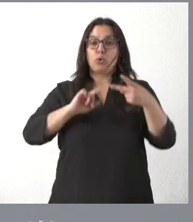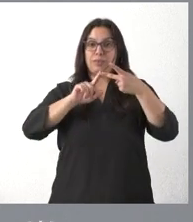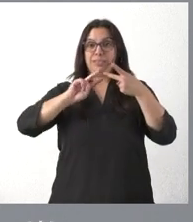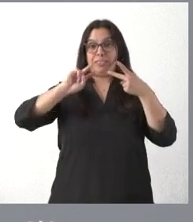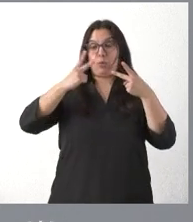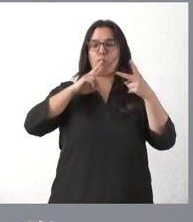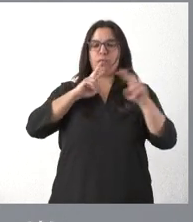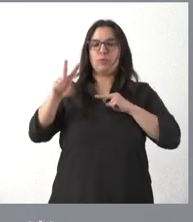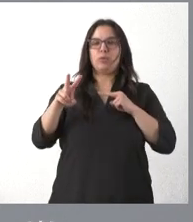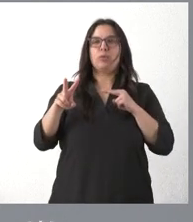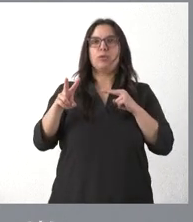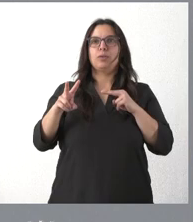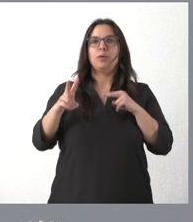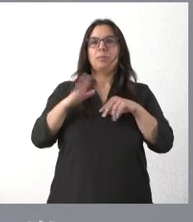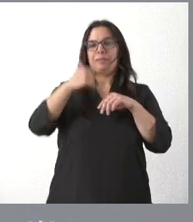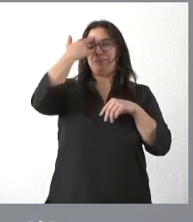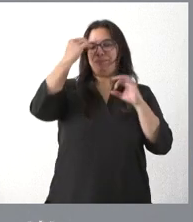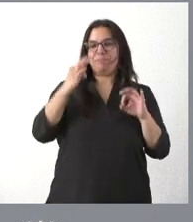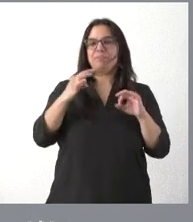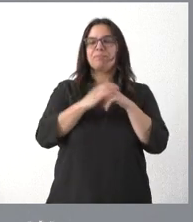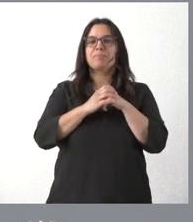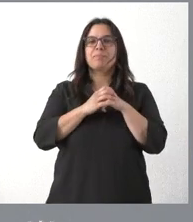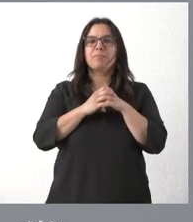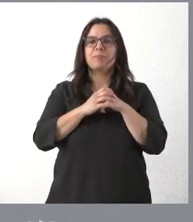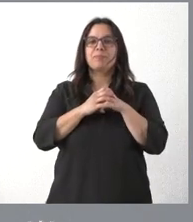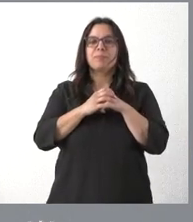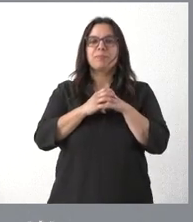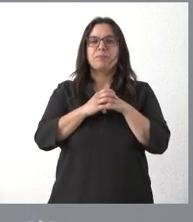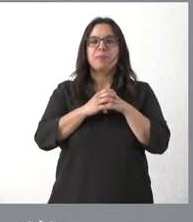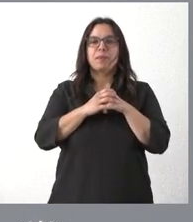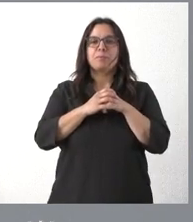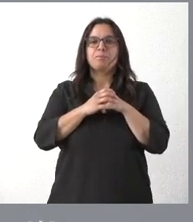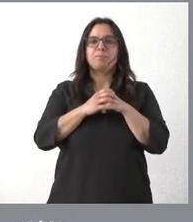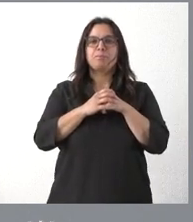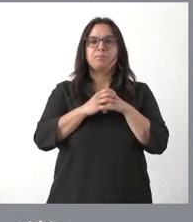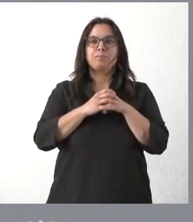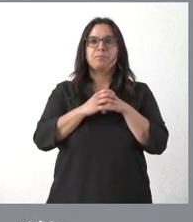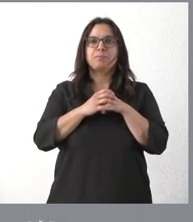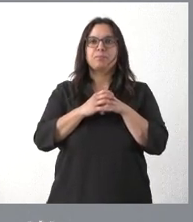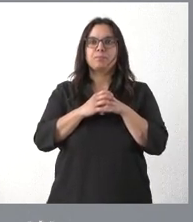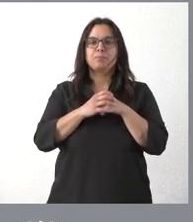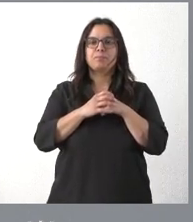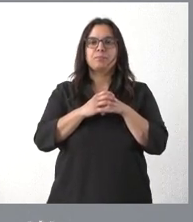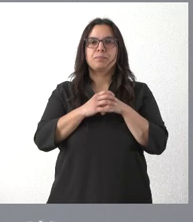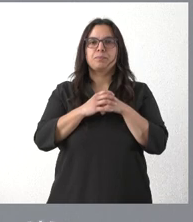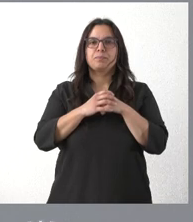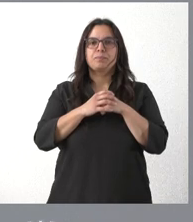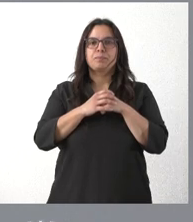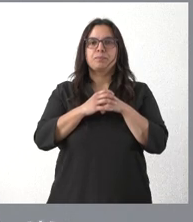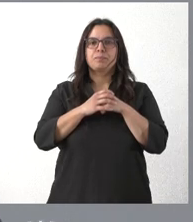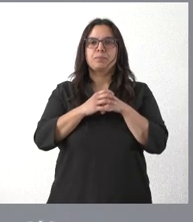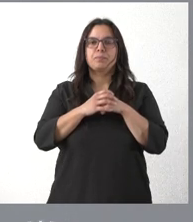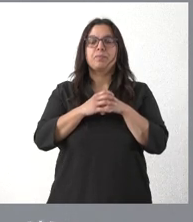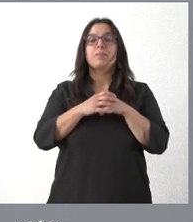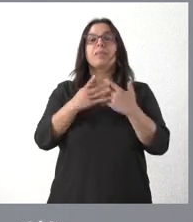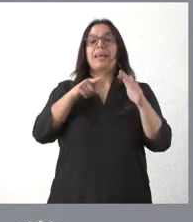y así ya no se me va de la cabeza el contenido de lo que usted muy acertadamente ha dicho que la